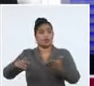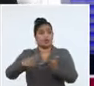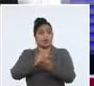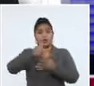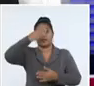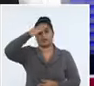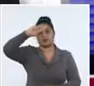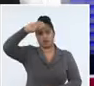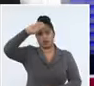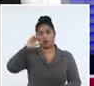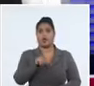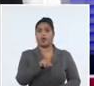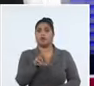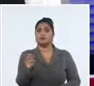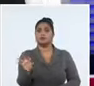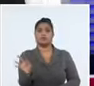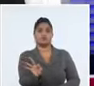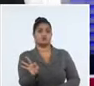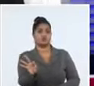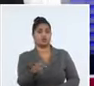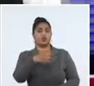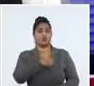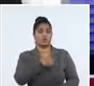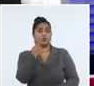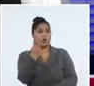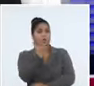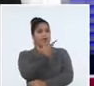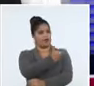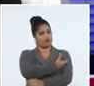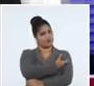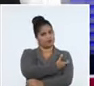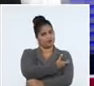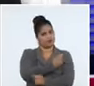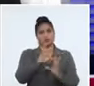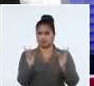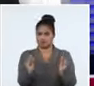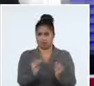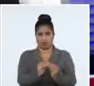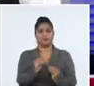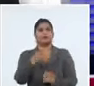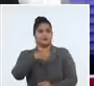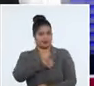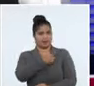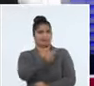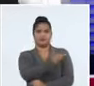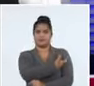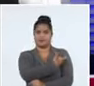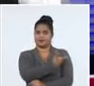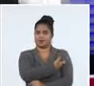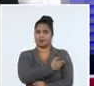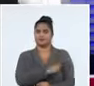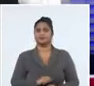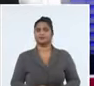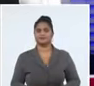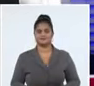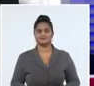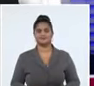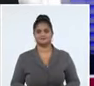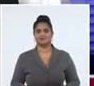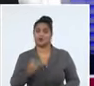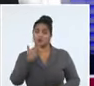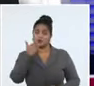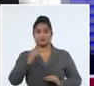país está inmunizada al menos con una dosis de nuestras vacunas cubanas. Y